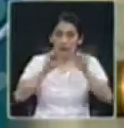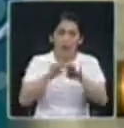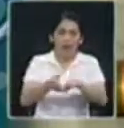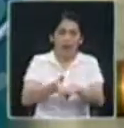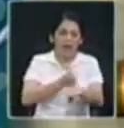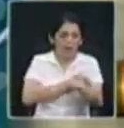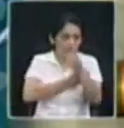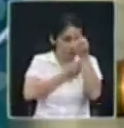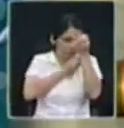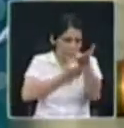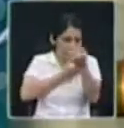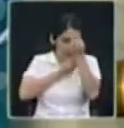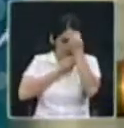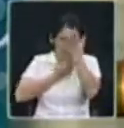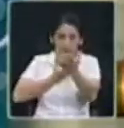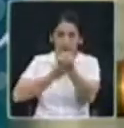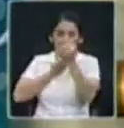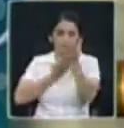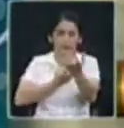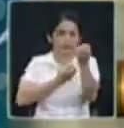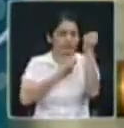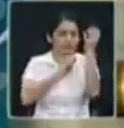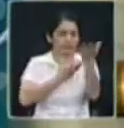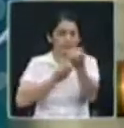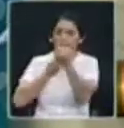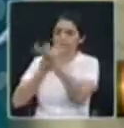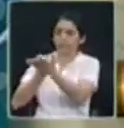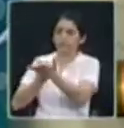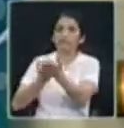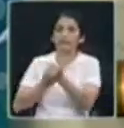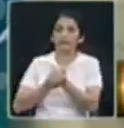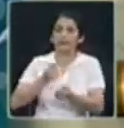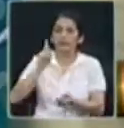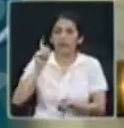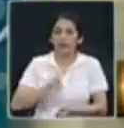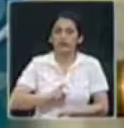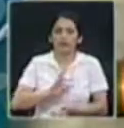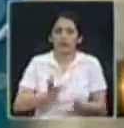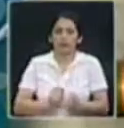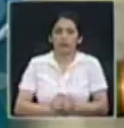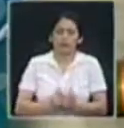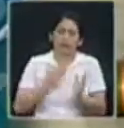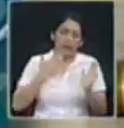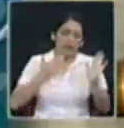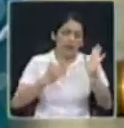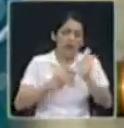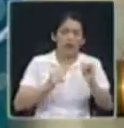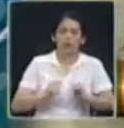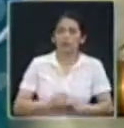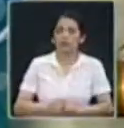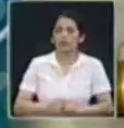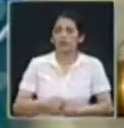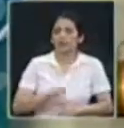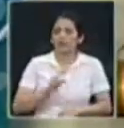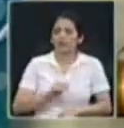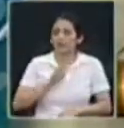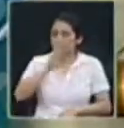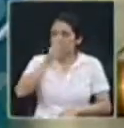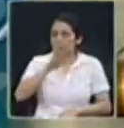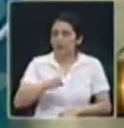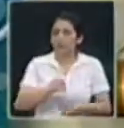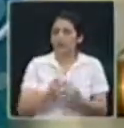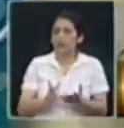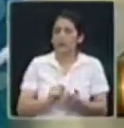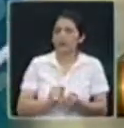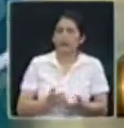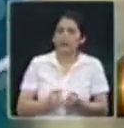puedo decir, mire, si a una persona les vamos sensibilizando, no de manera esporádica, sino de manera permanente,